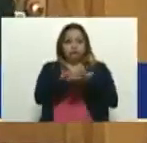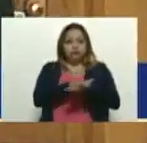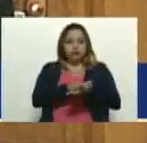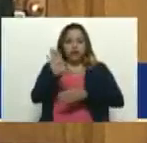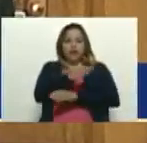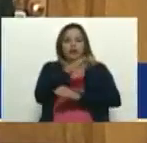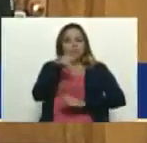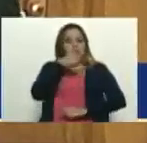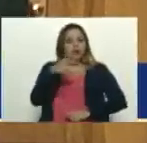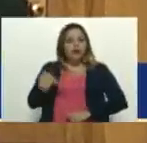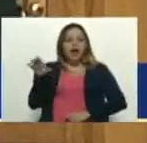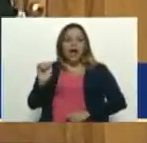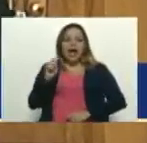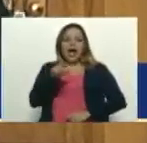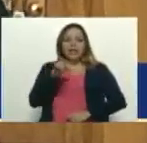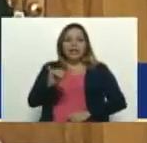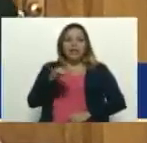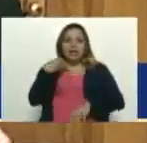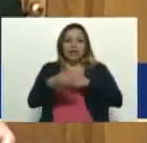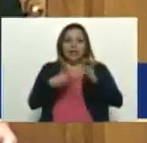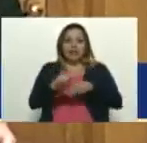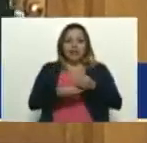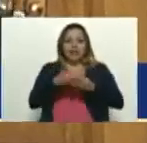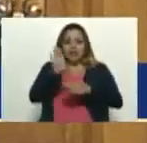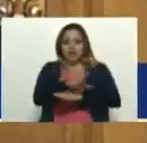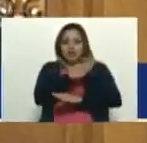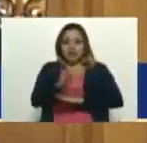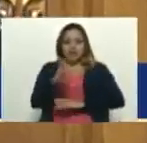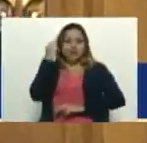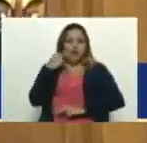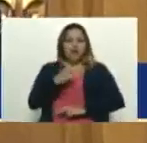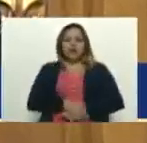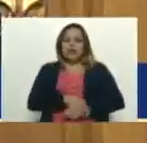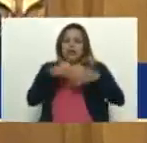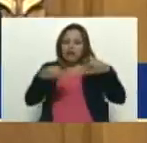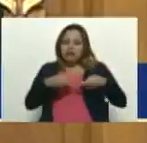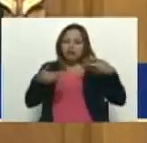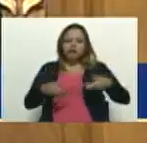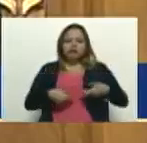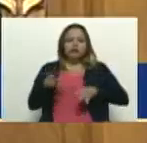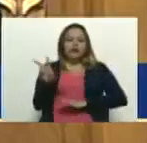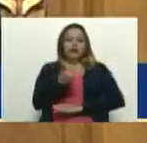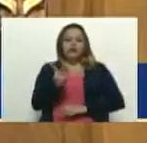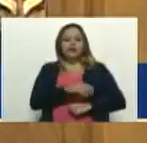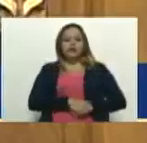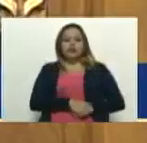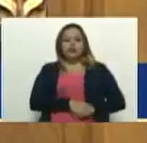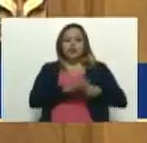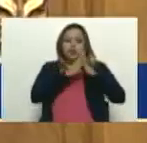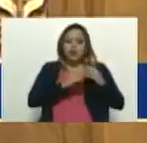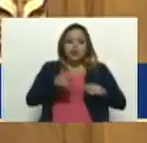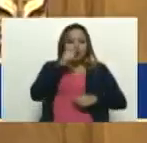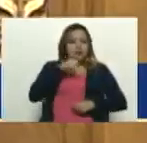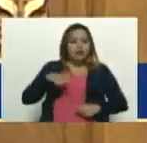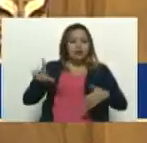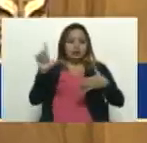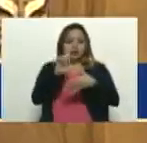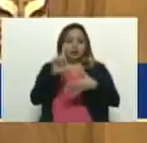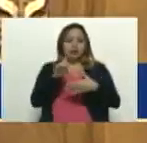Primera, creador de la canción bolivariana, eterno luchador por Venezuela y de todos los pueblos